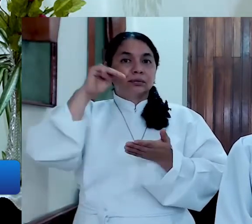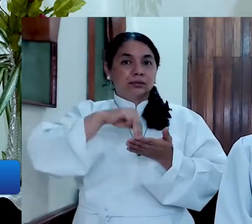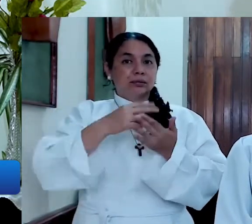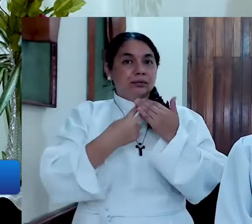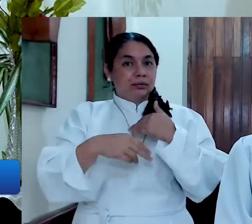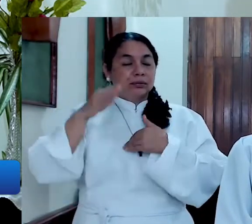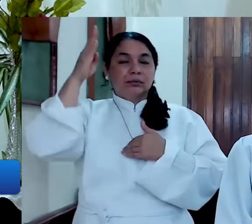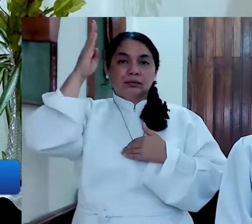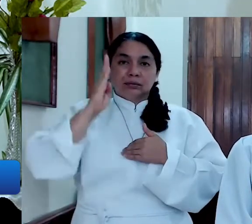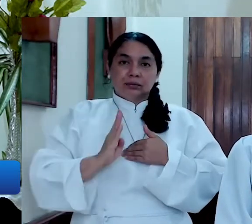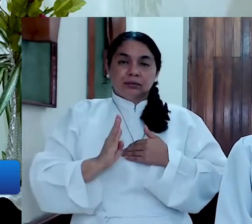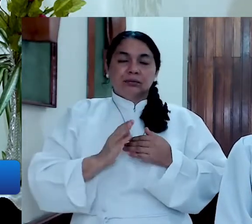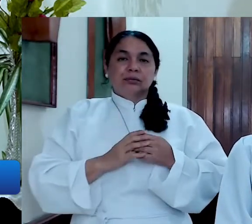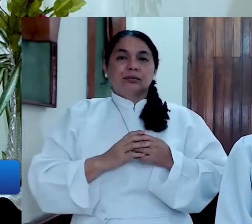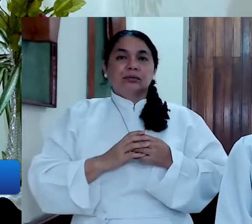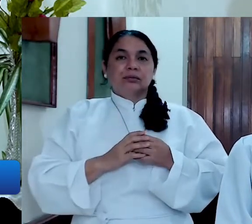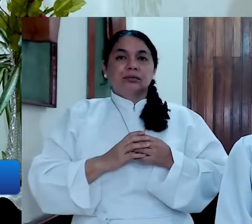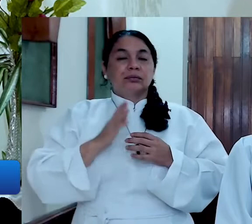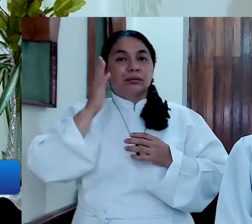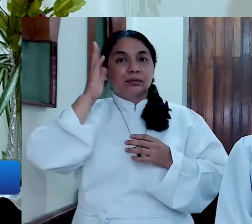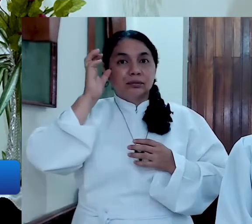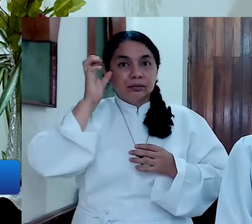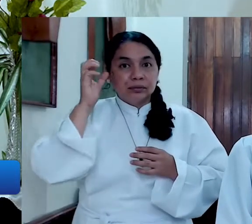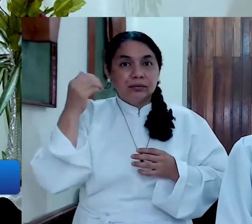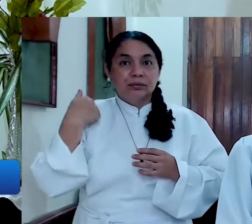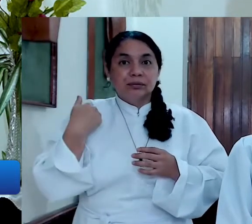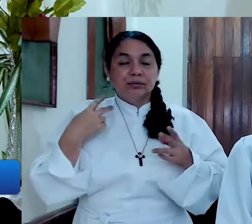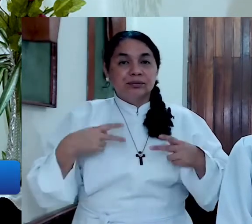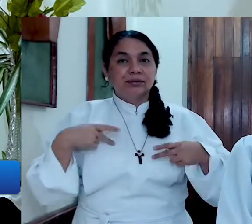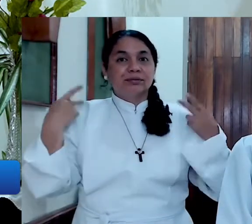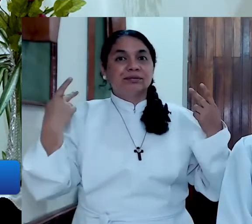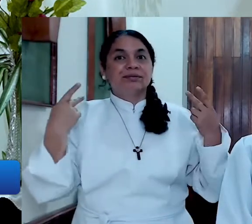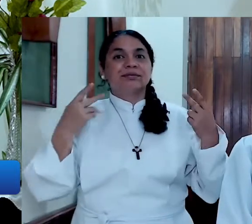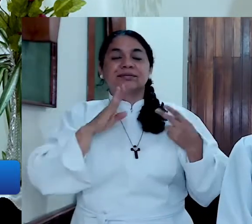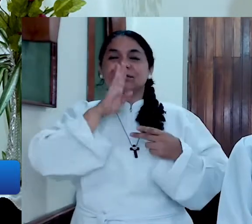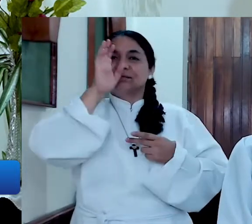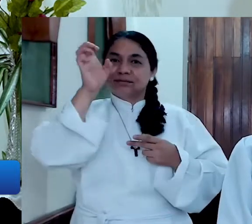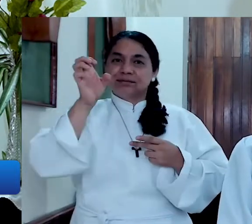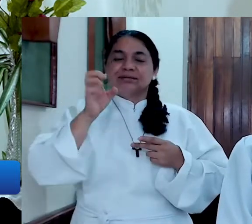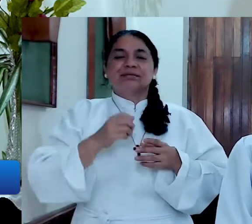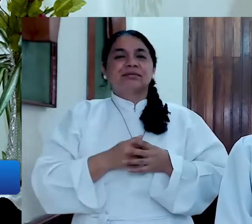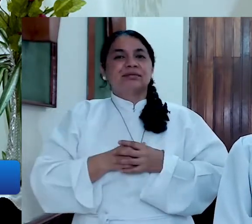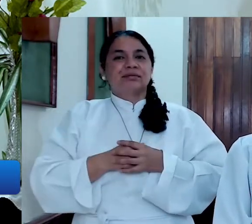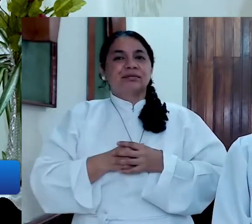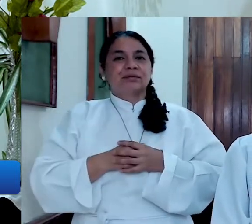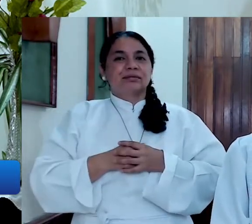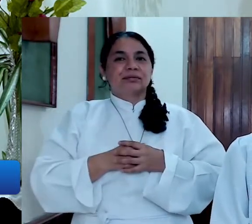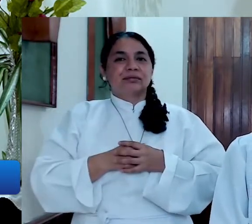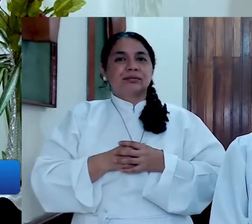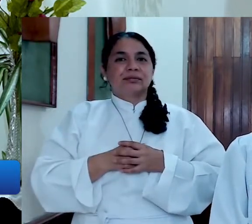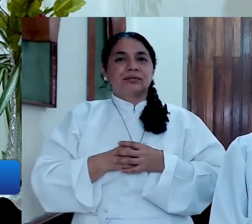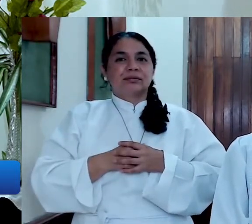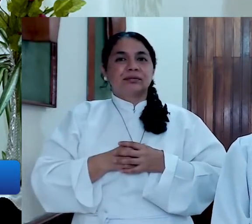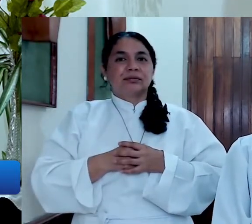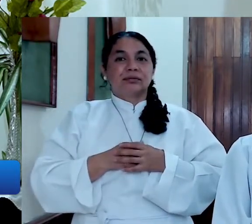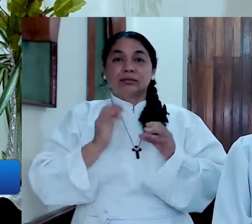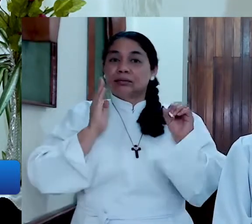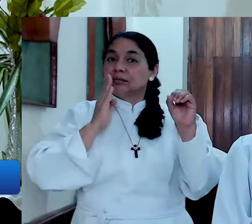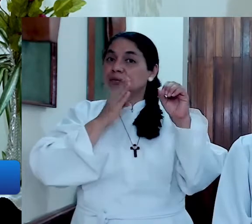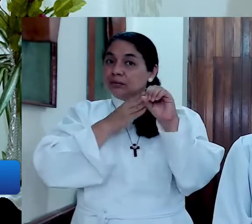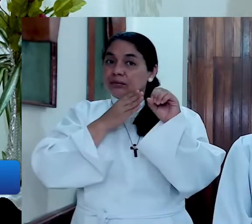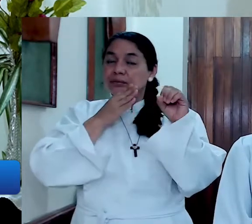el Hijo de Dios, y creyendo tengamos vida eterna. Como ven, el